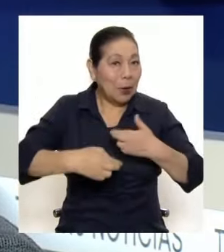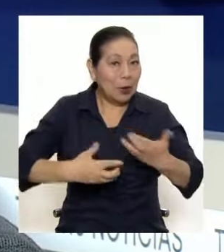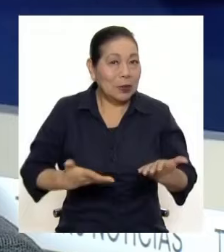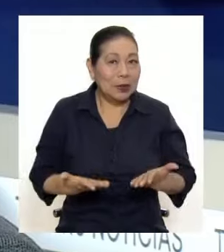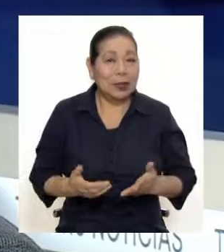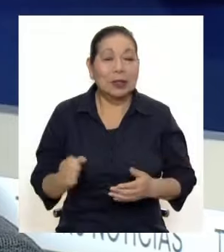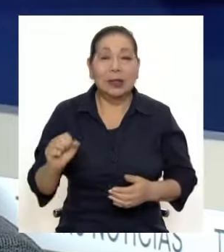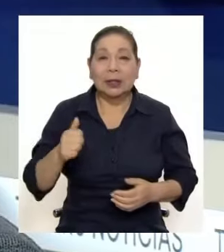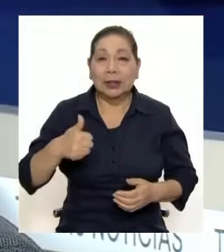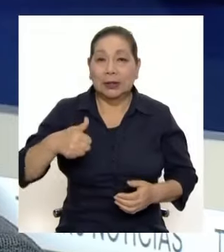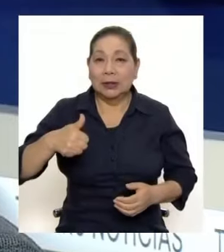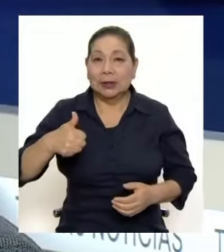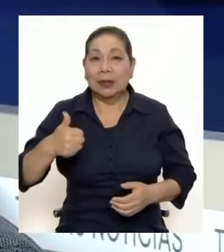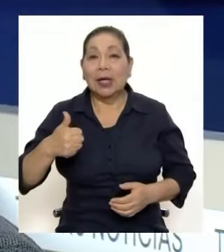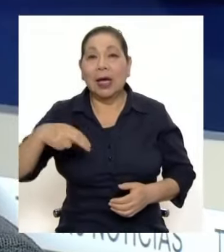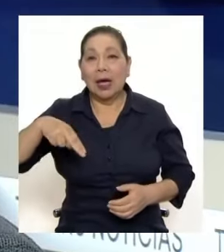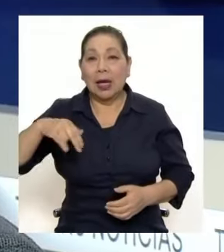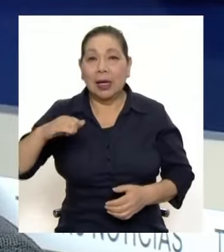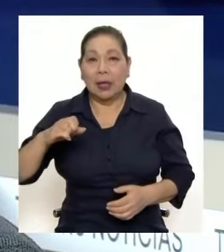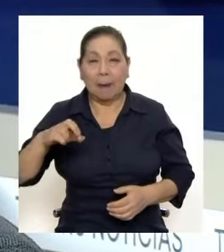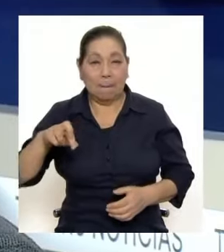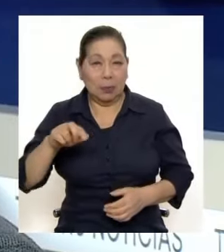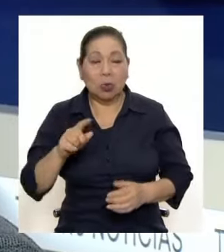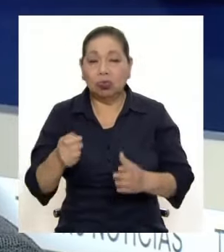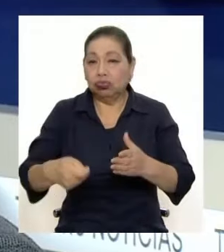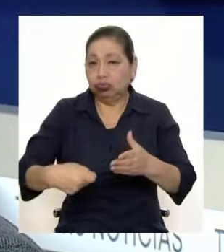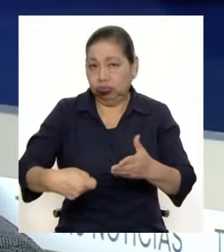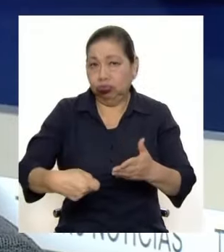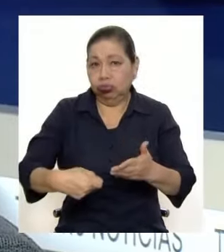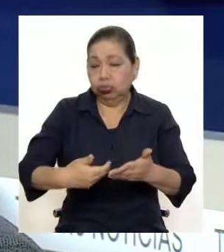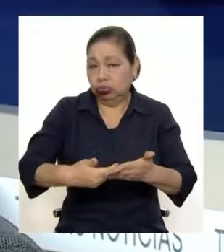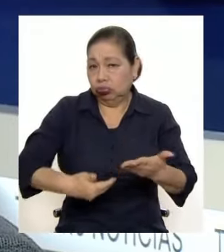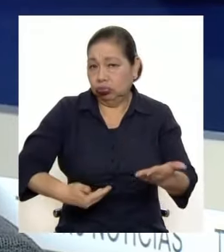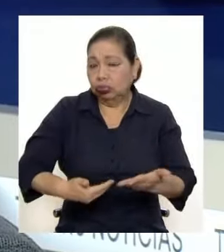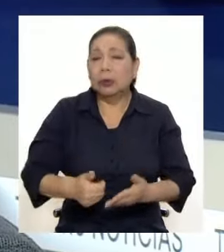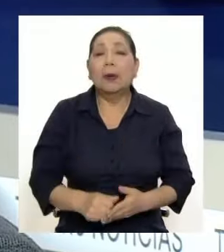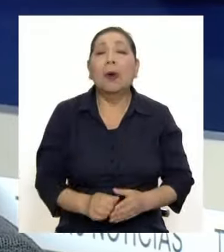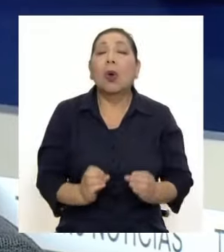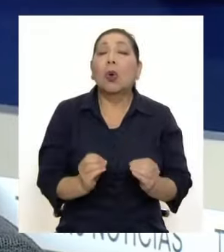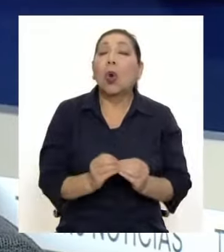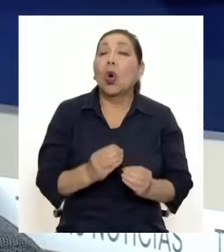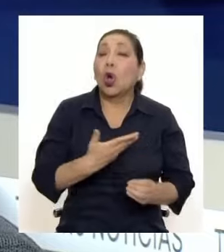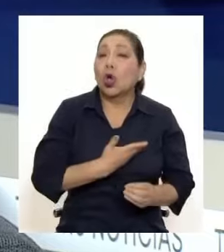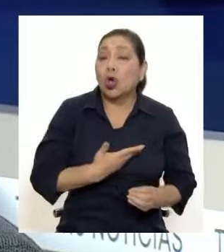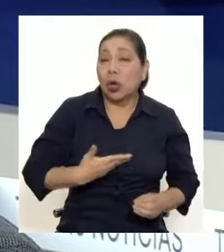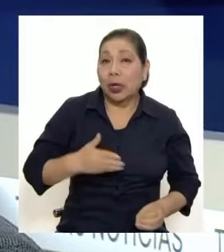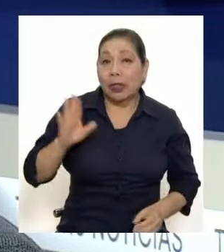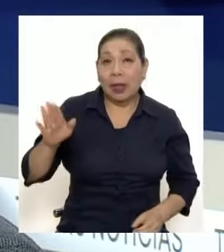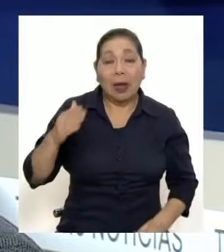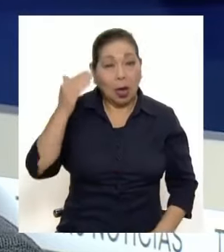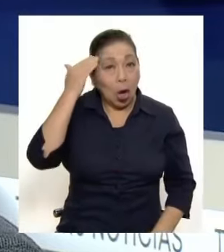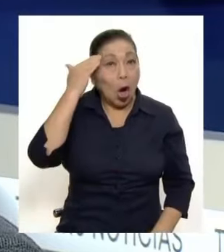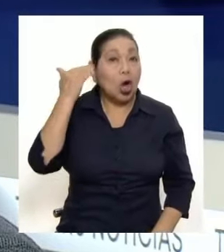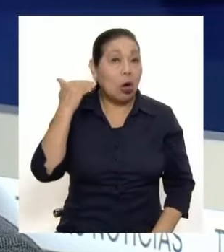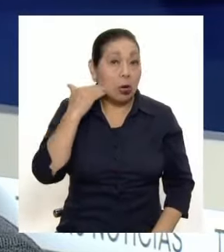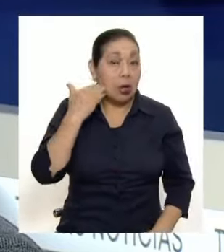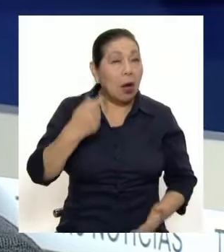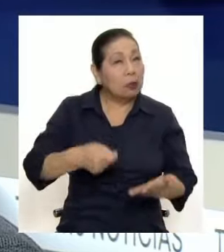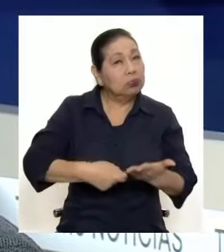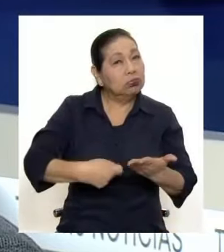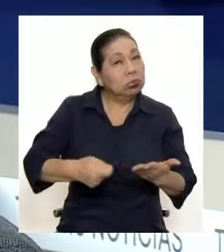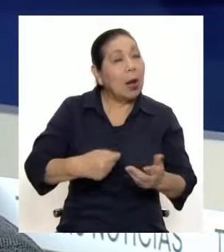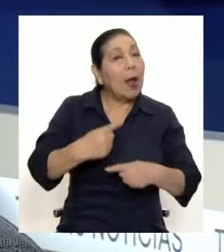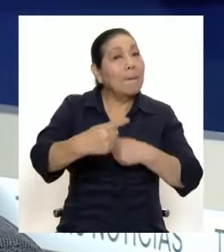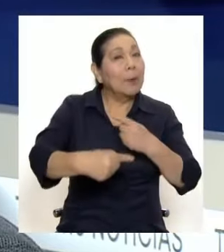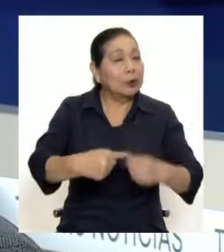de sanipes que podamos firmar un memorándum de entendimiento con el gobierno coreano esto se va a firmar